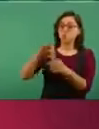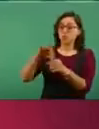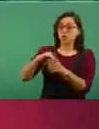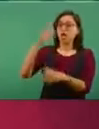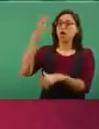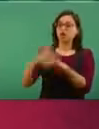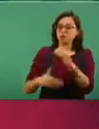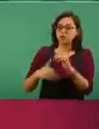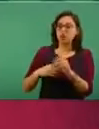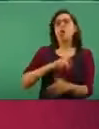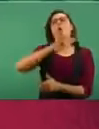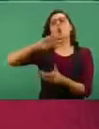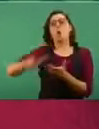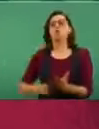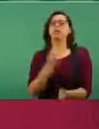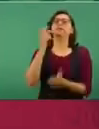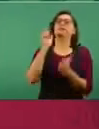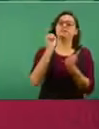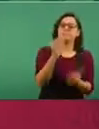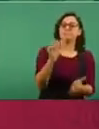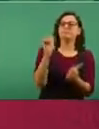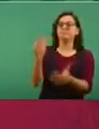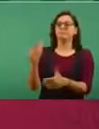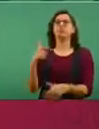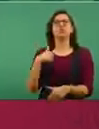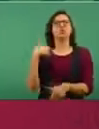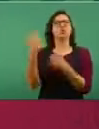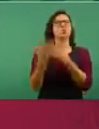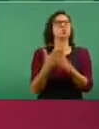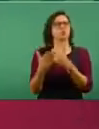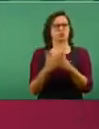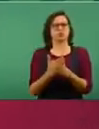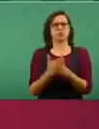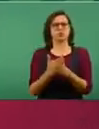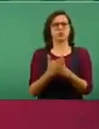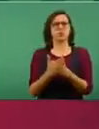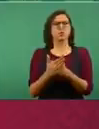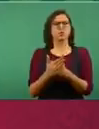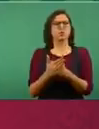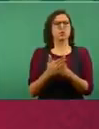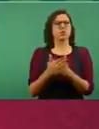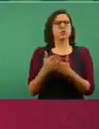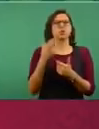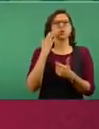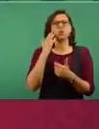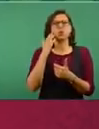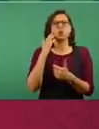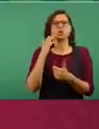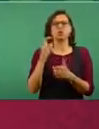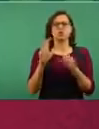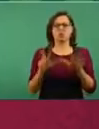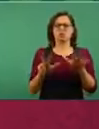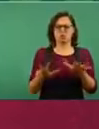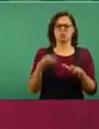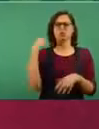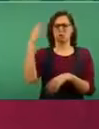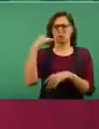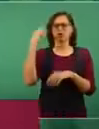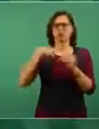Yo voy a ir allá a finales de marzo. Bueno, voy a estar el día 18 de